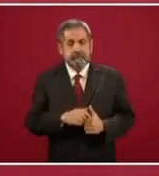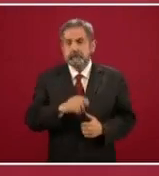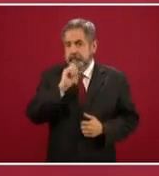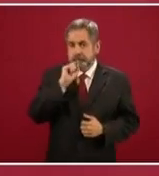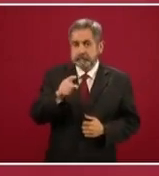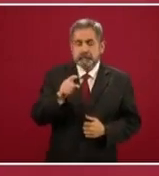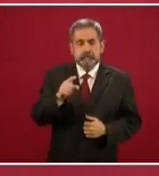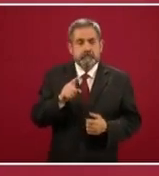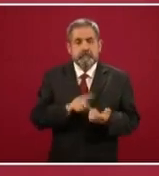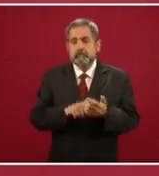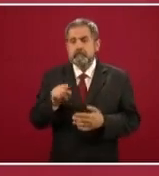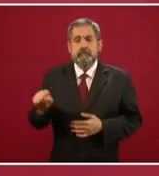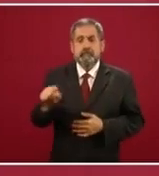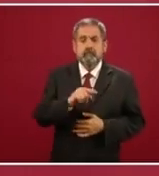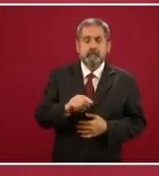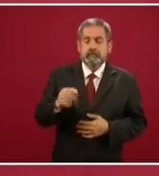hospitales